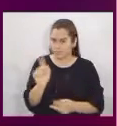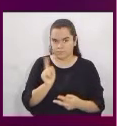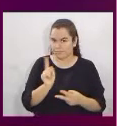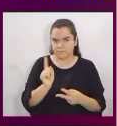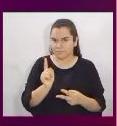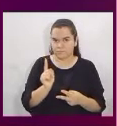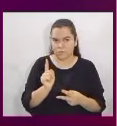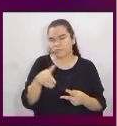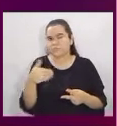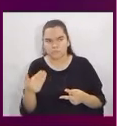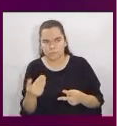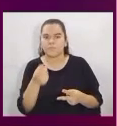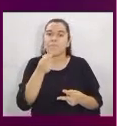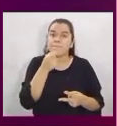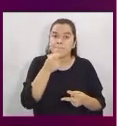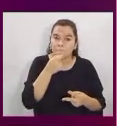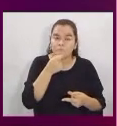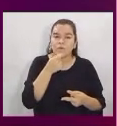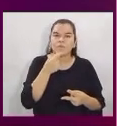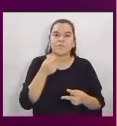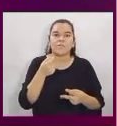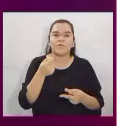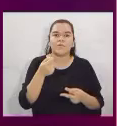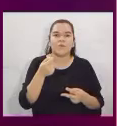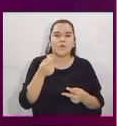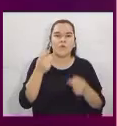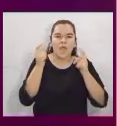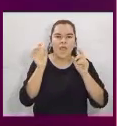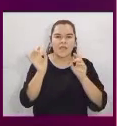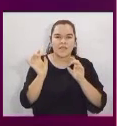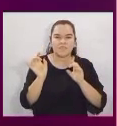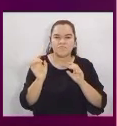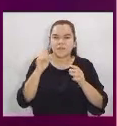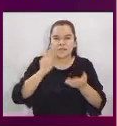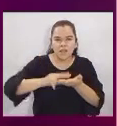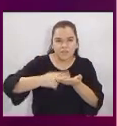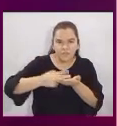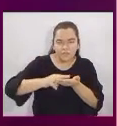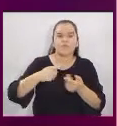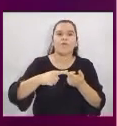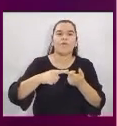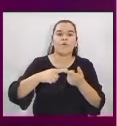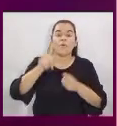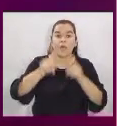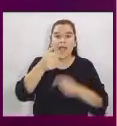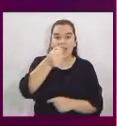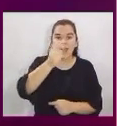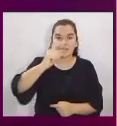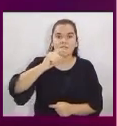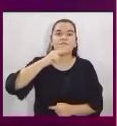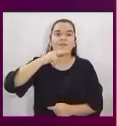bagaje genético que porta el individuo. Pueden ser provocadas por infecciones bacterianas, por virosis, por